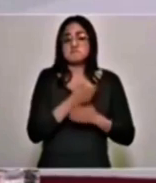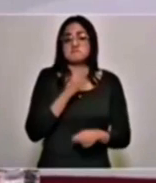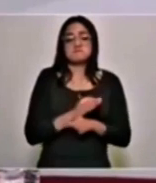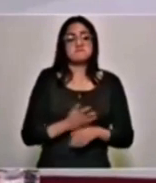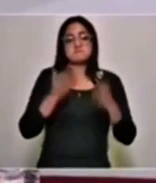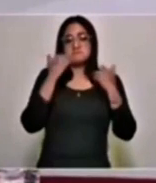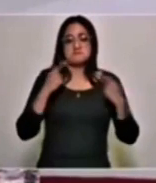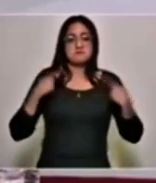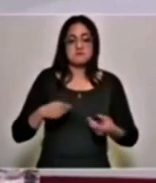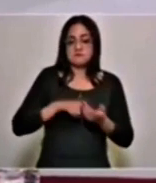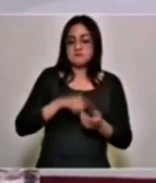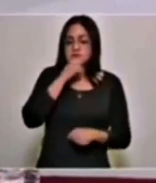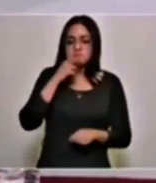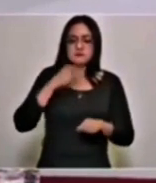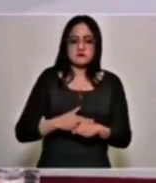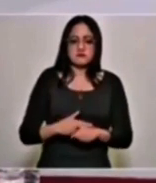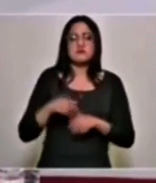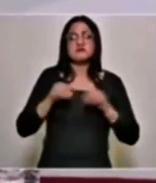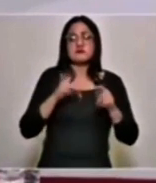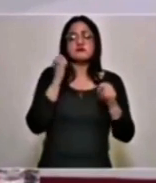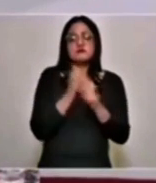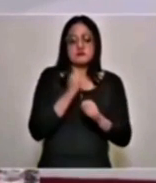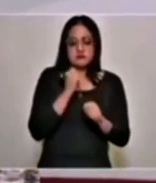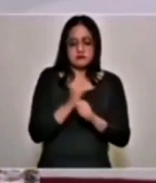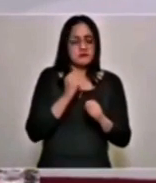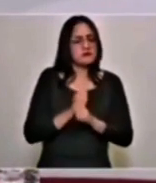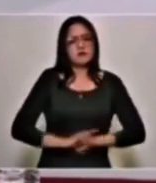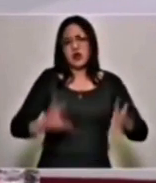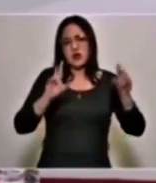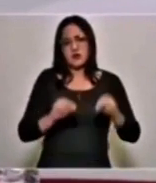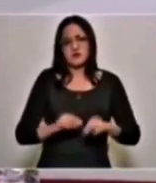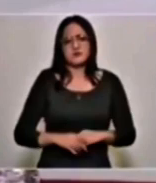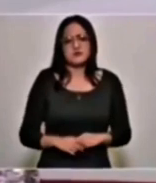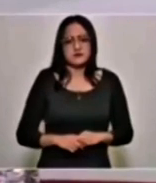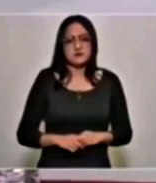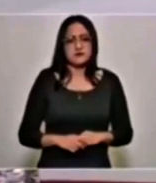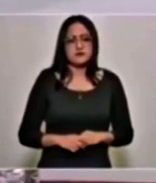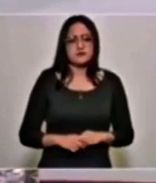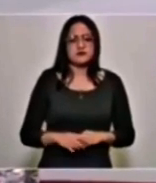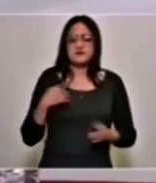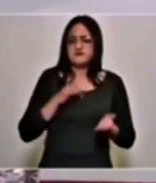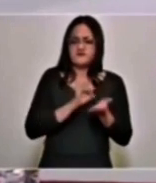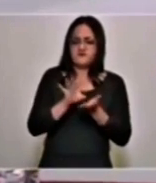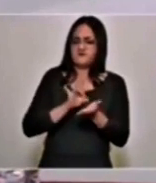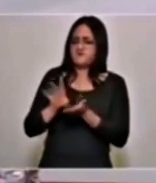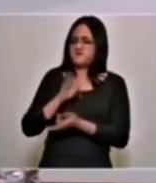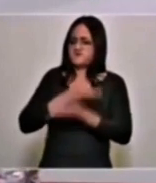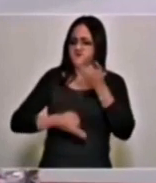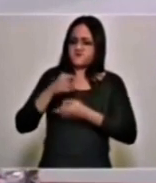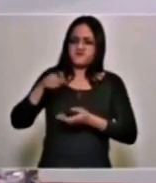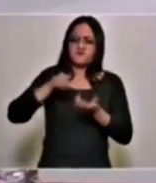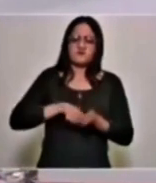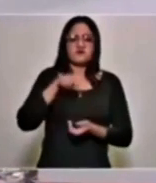hay gestores en la Secretaría de Movilidad y Transporte, ya no hay. Despedí a todos los delegados